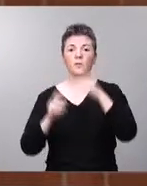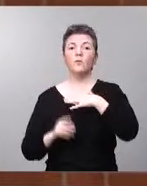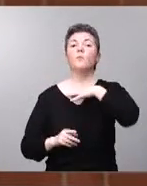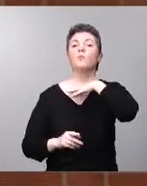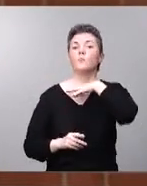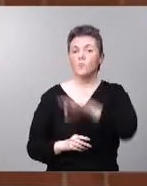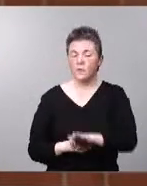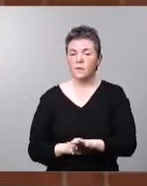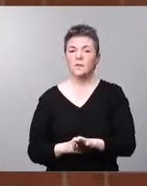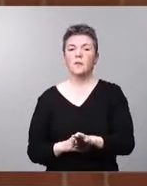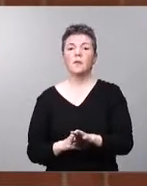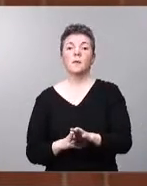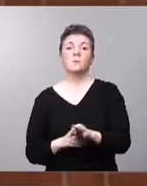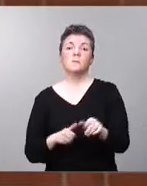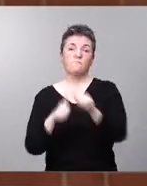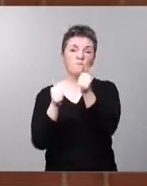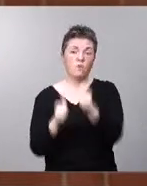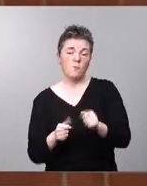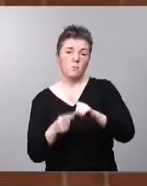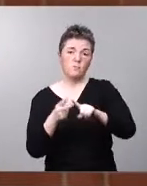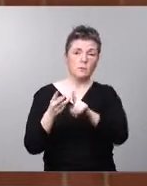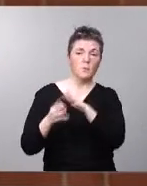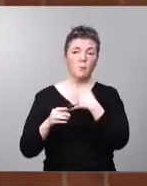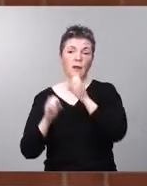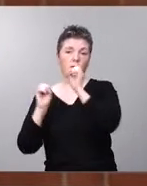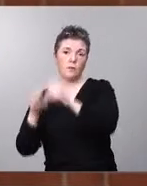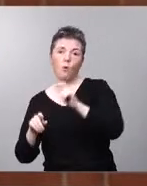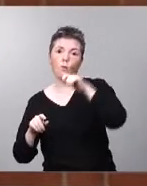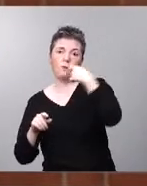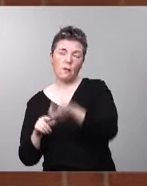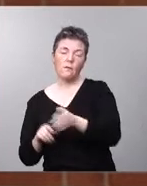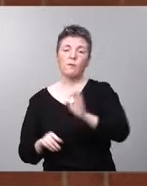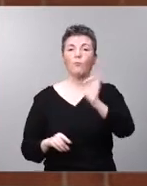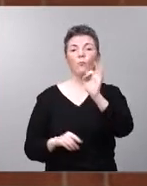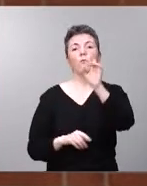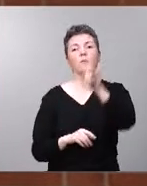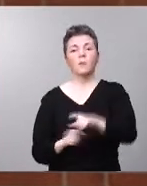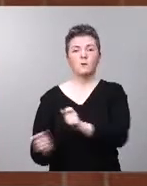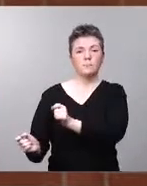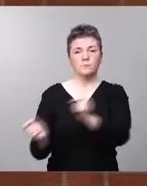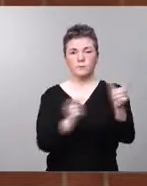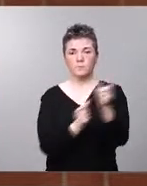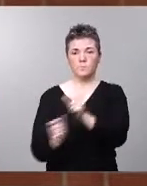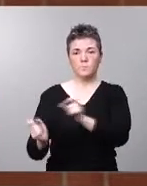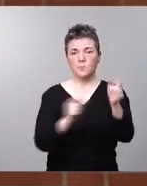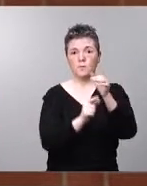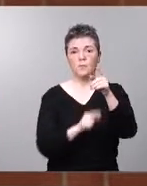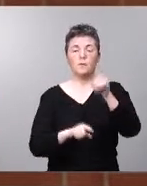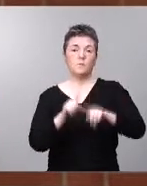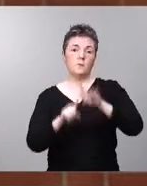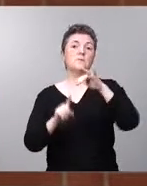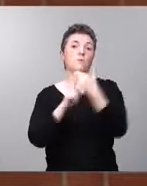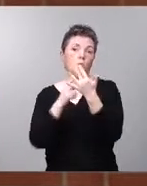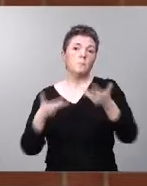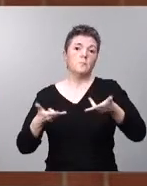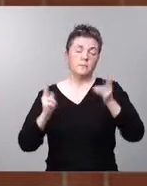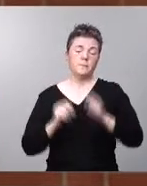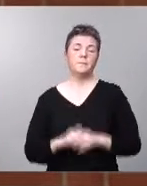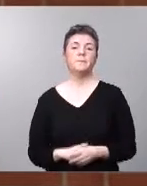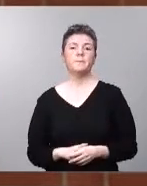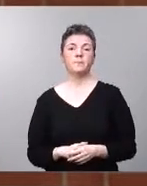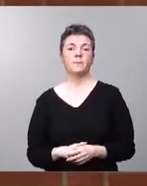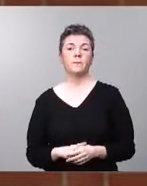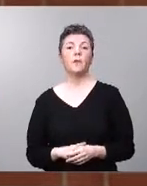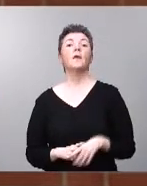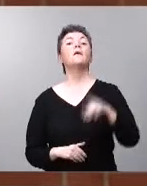las vías para abandonar ucrania o también de evacuación en cuanto la situación lo permita y del mismo modo la